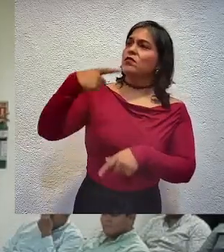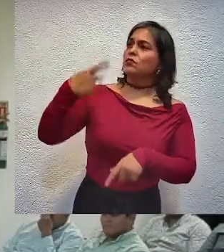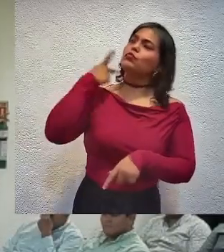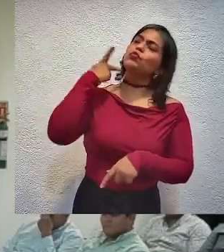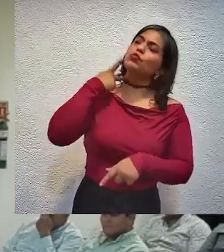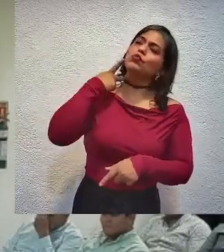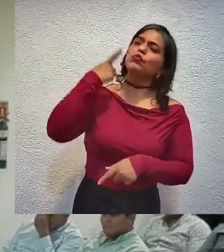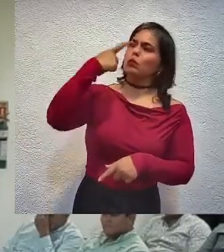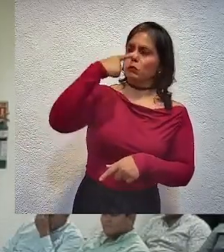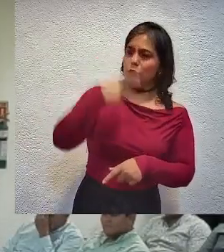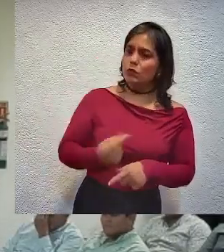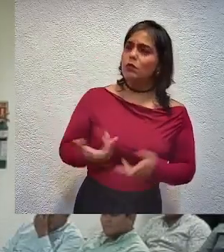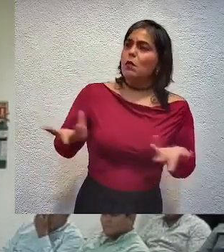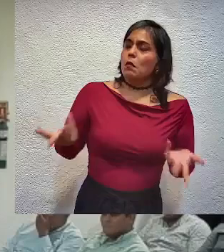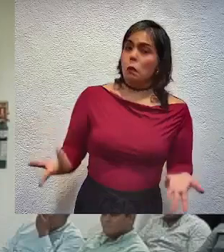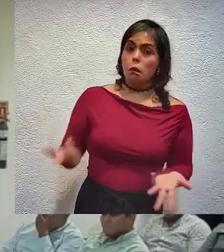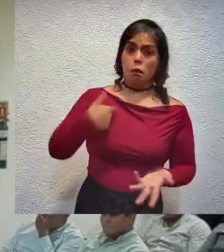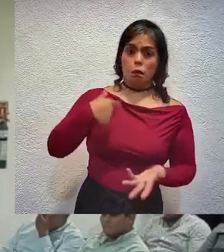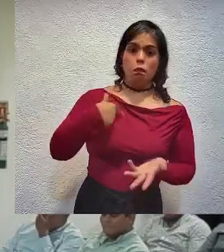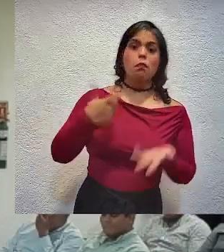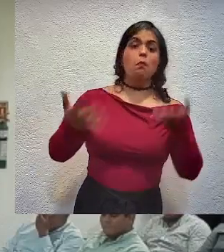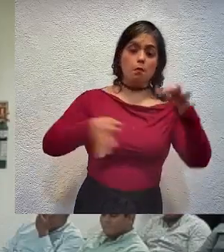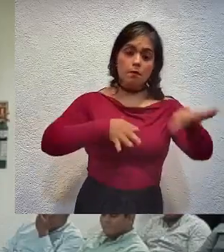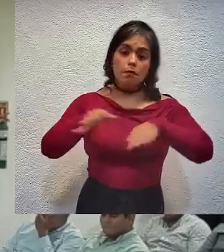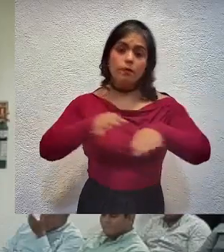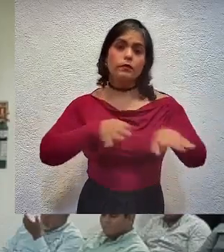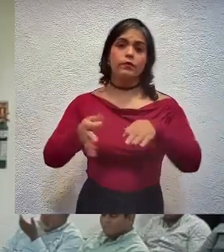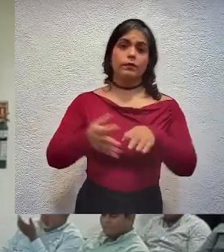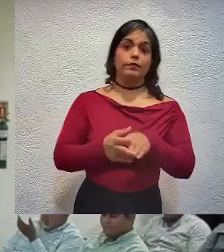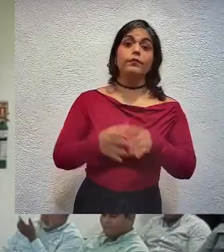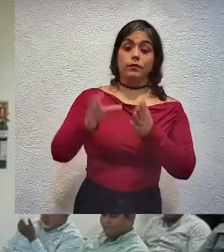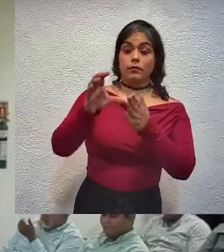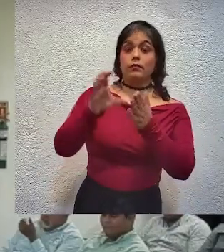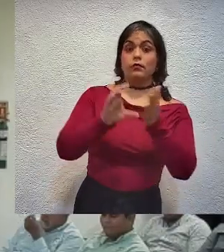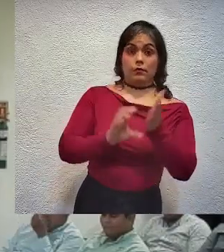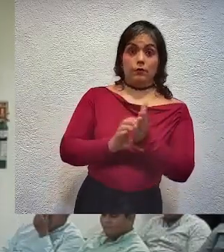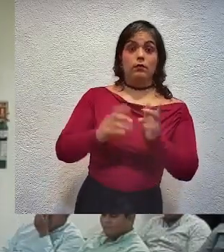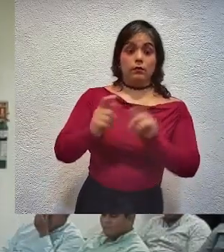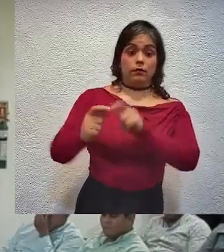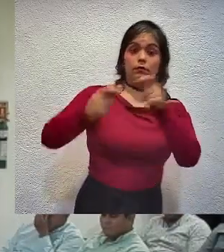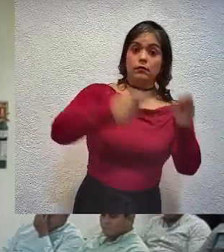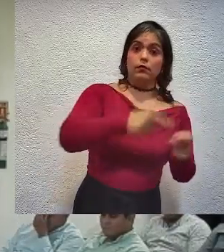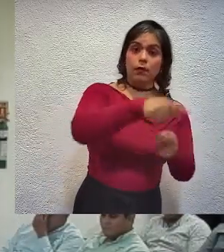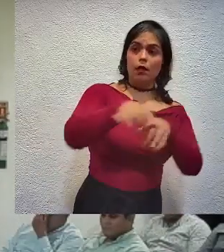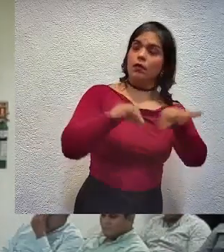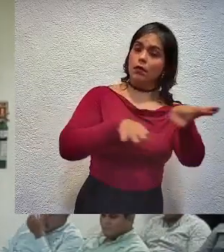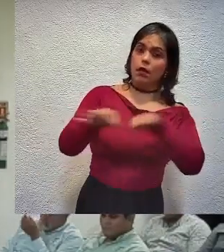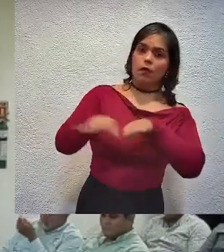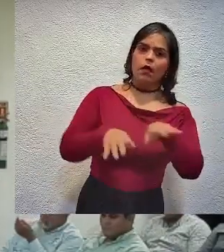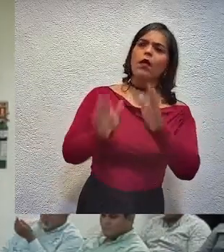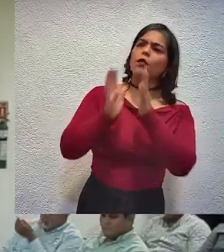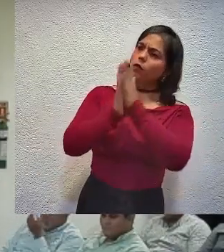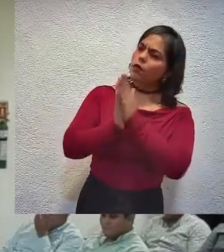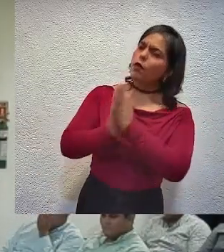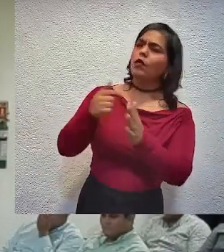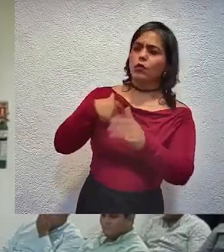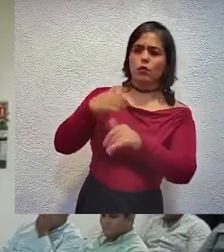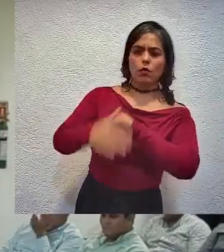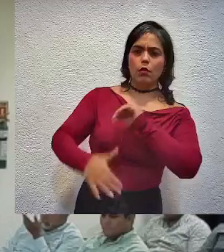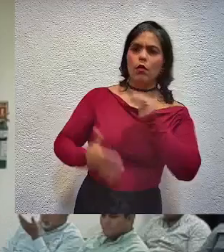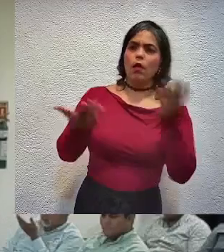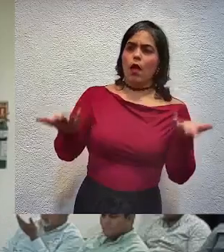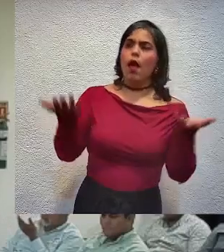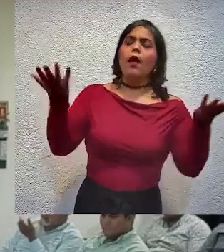y concluir el cargo para el que fue constitucionalmente designado, viola el derecho de petición y la tutela judicial